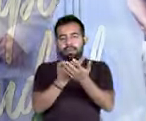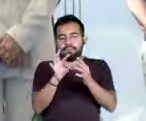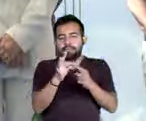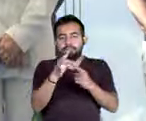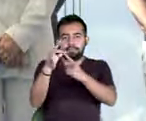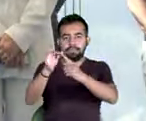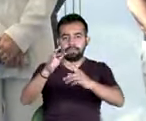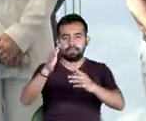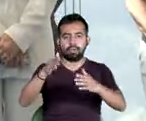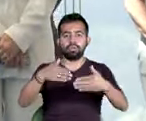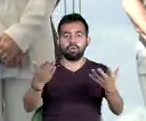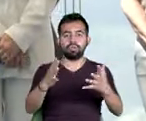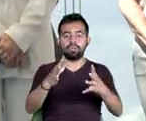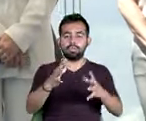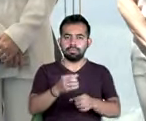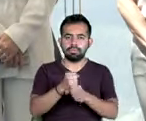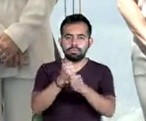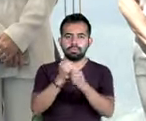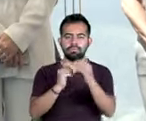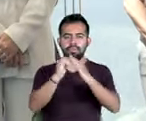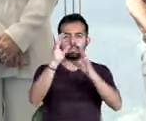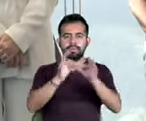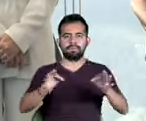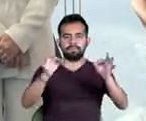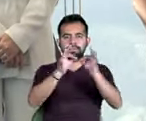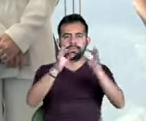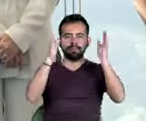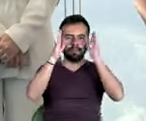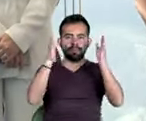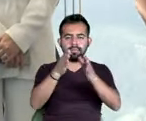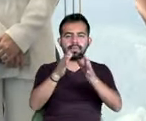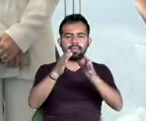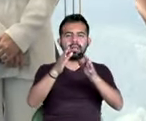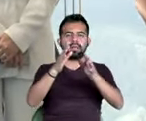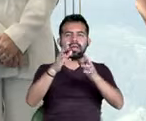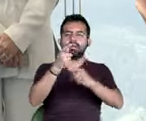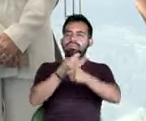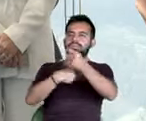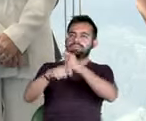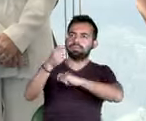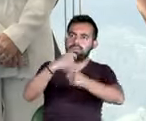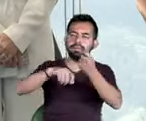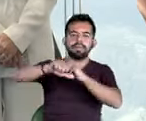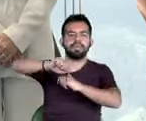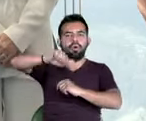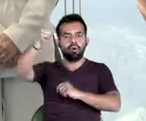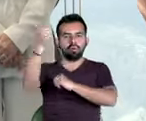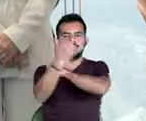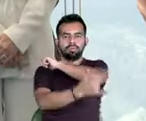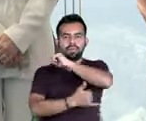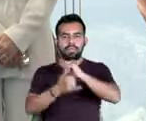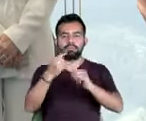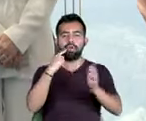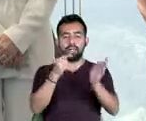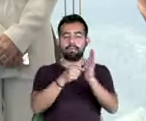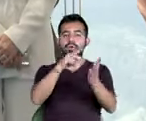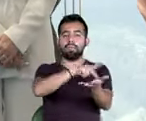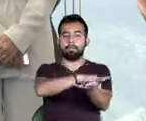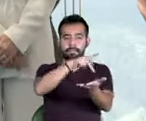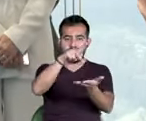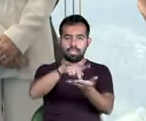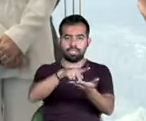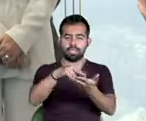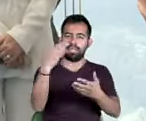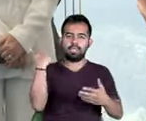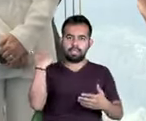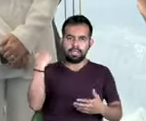donde seguramente será un hub que sea en lo logístico muy importante para la exportación de productos. En este momento Pichincha tiene, recuerden ustedes, es